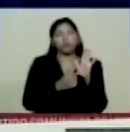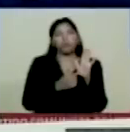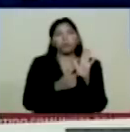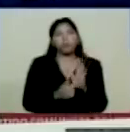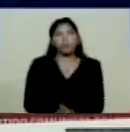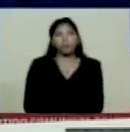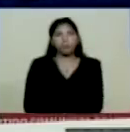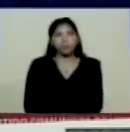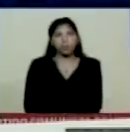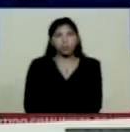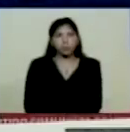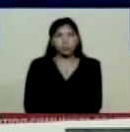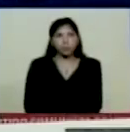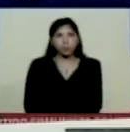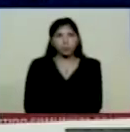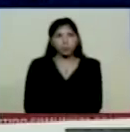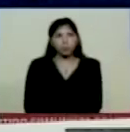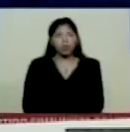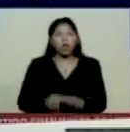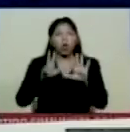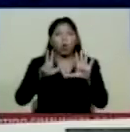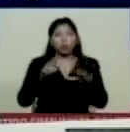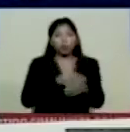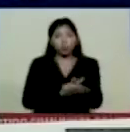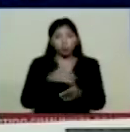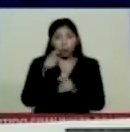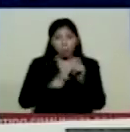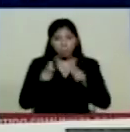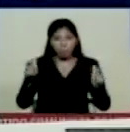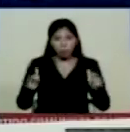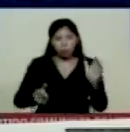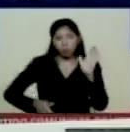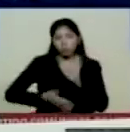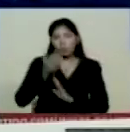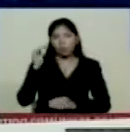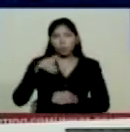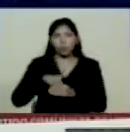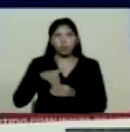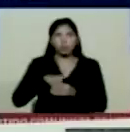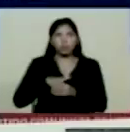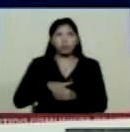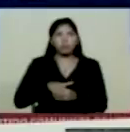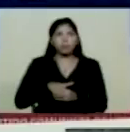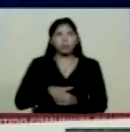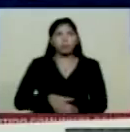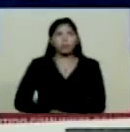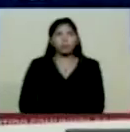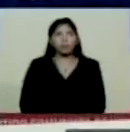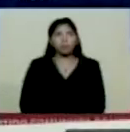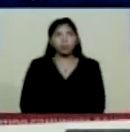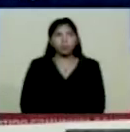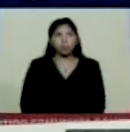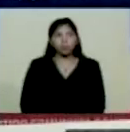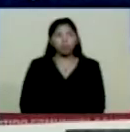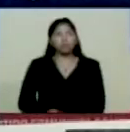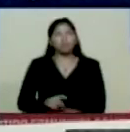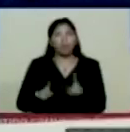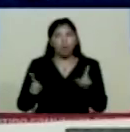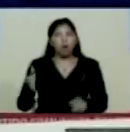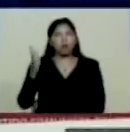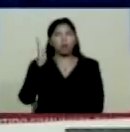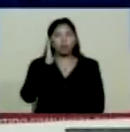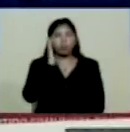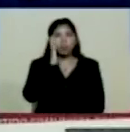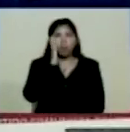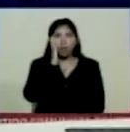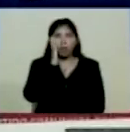Constituyente. Más de 8 millones de personas salieron a votar. Y por eso sabíamos y nos